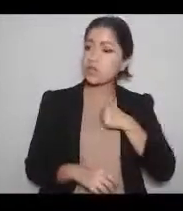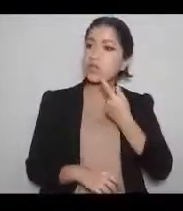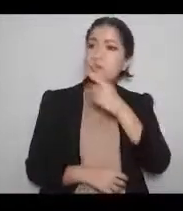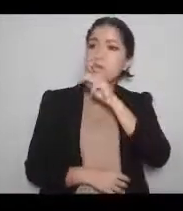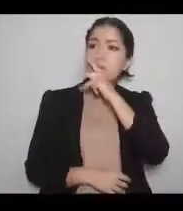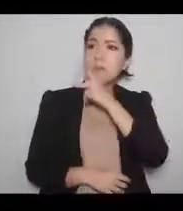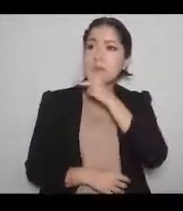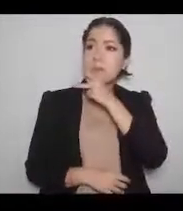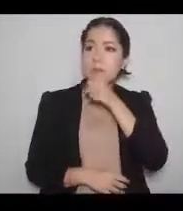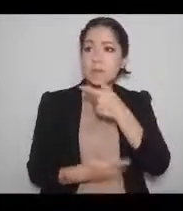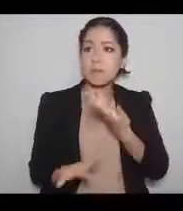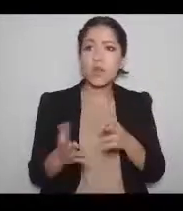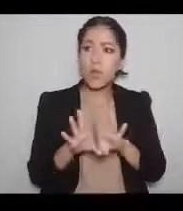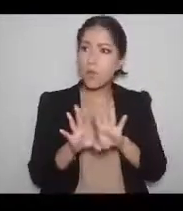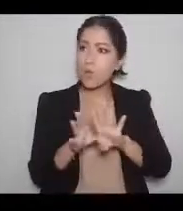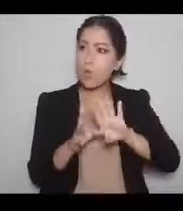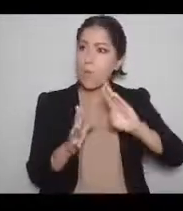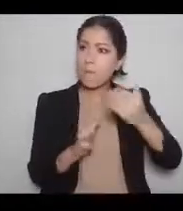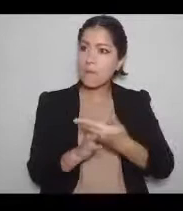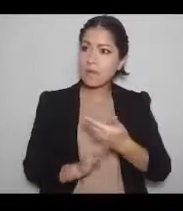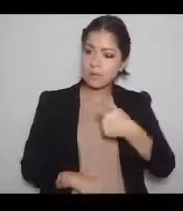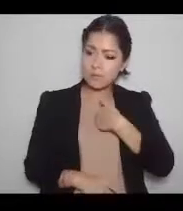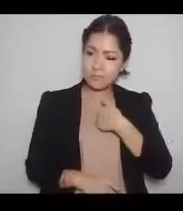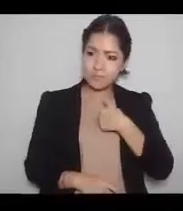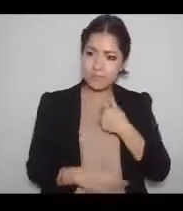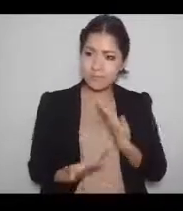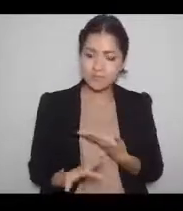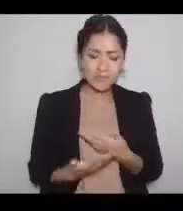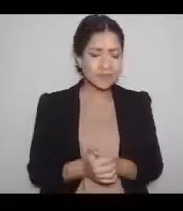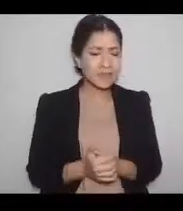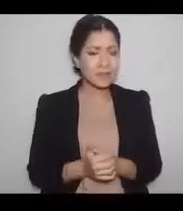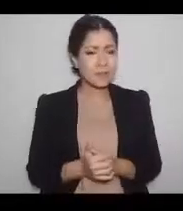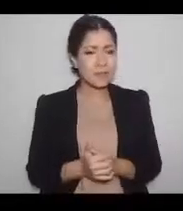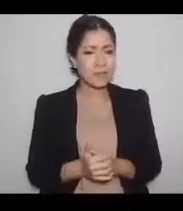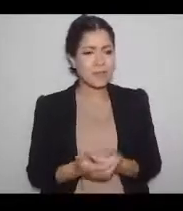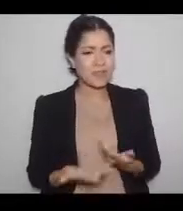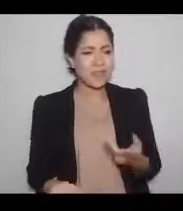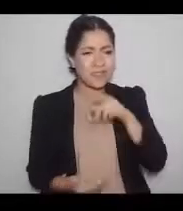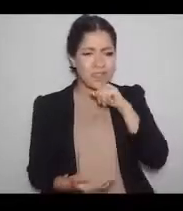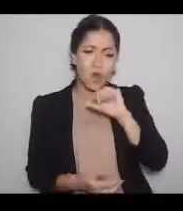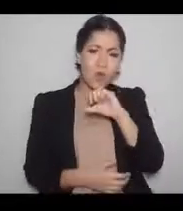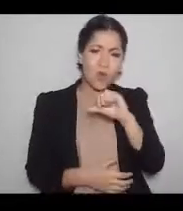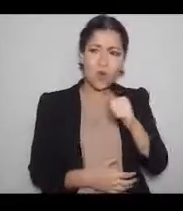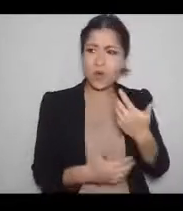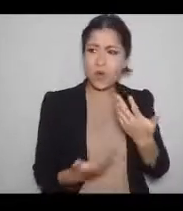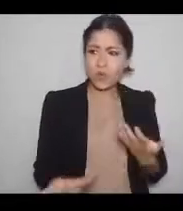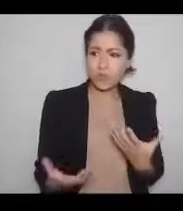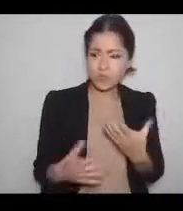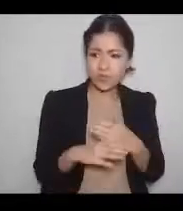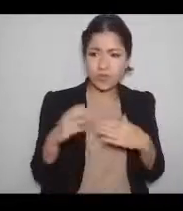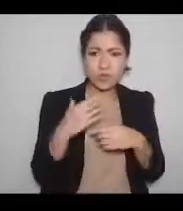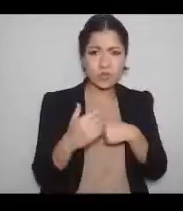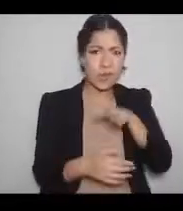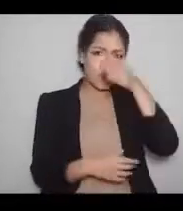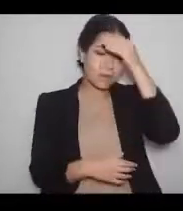mesa para que te calmaras! ¿Qué? ¡Jota! ¡Enseñanza del teatro! ¡Lo mejor de una pelea no es lo que le sucede